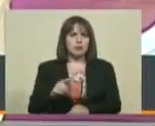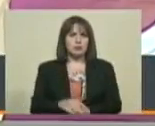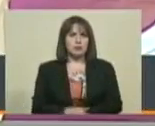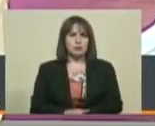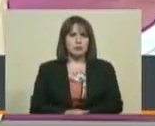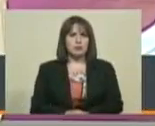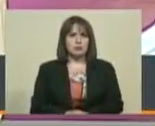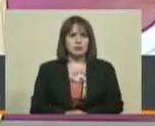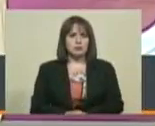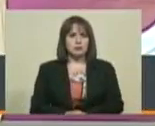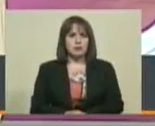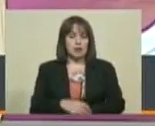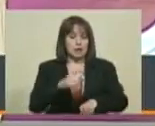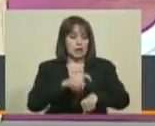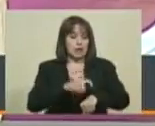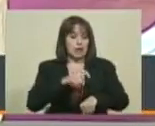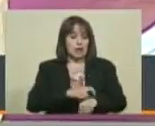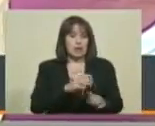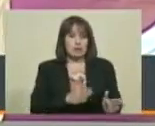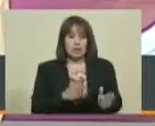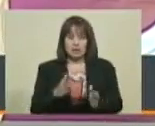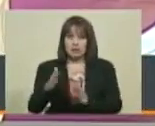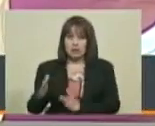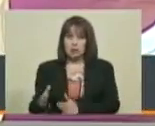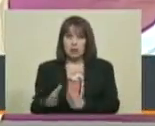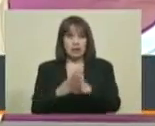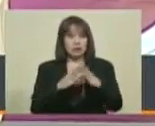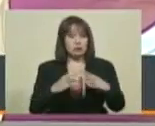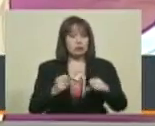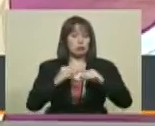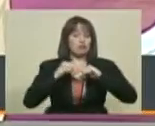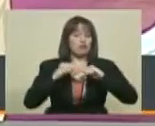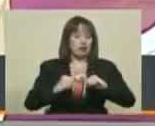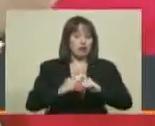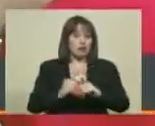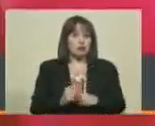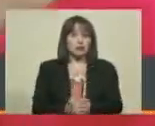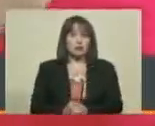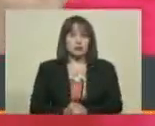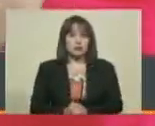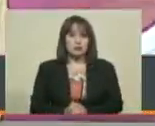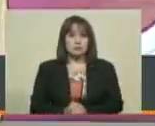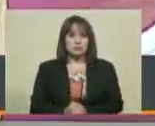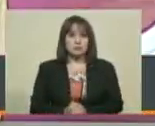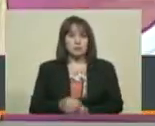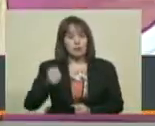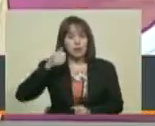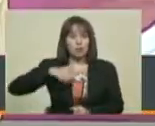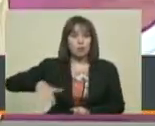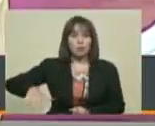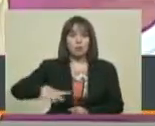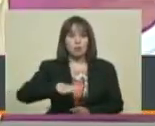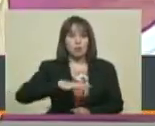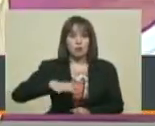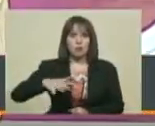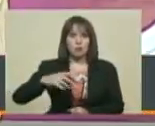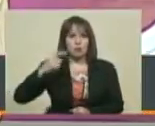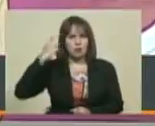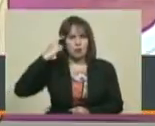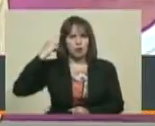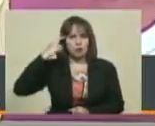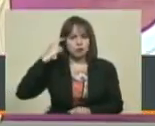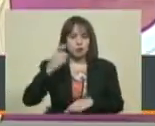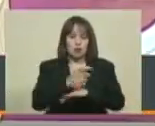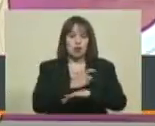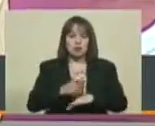etapa que crujimos todos y nuestro pueblo supo que su gobierno no